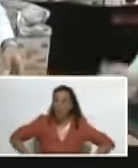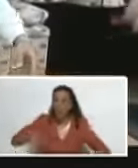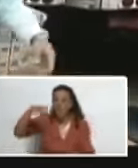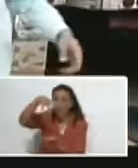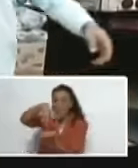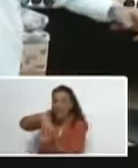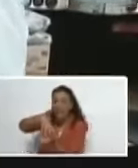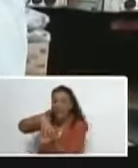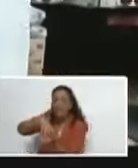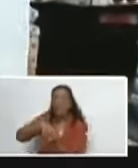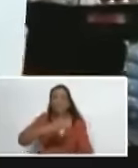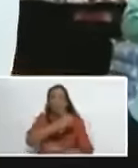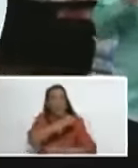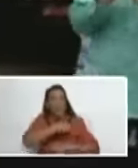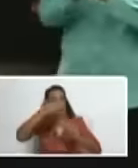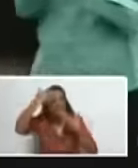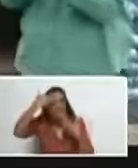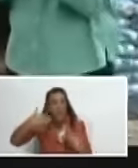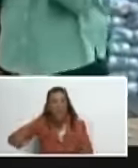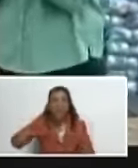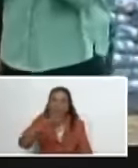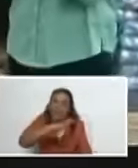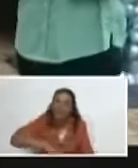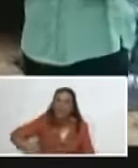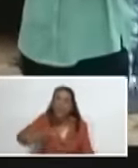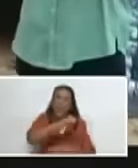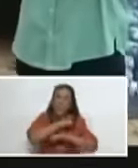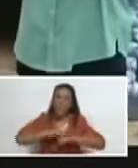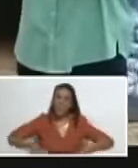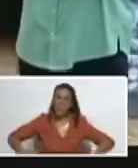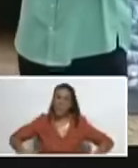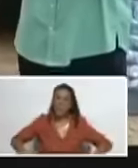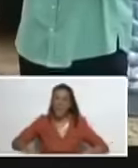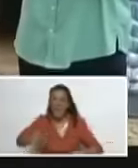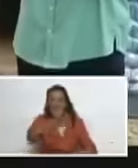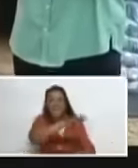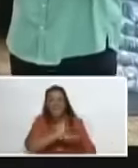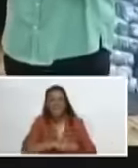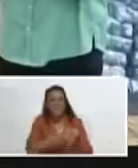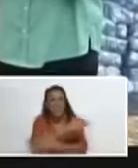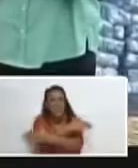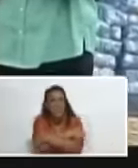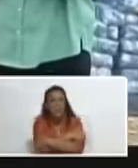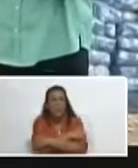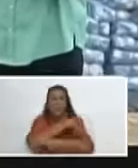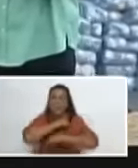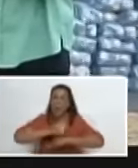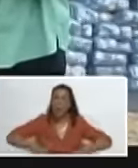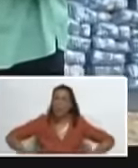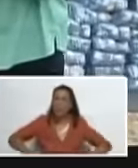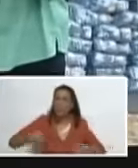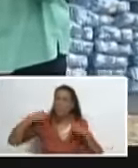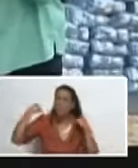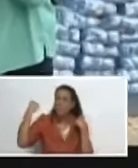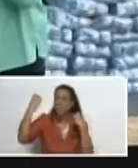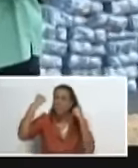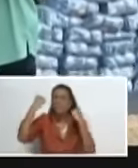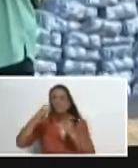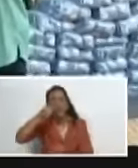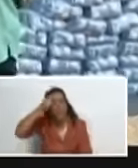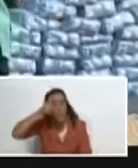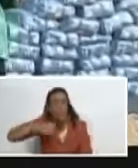portugueseña. Mi saludo a Portuguesa, Primitivo. Dale un abrazo a Portuguesa, ¡que viva Portuguesa!